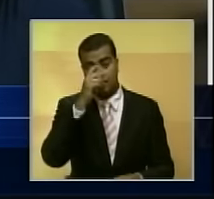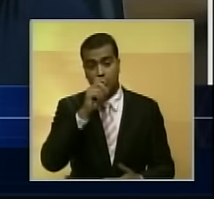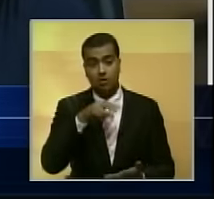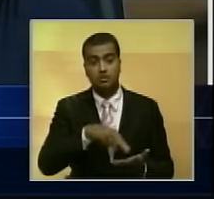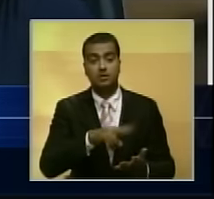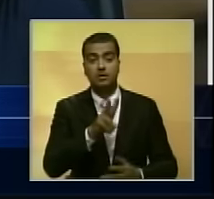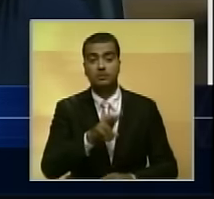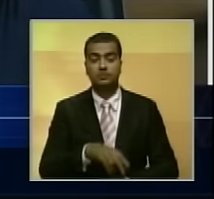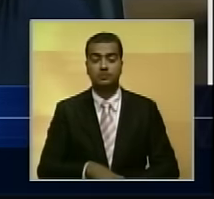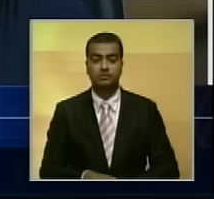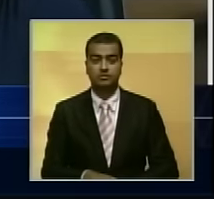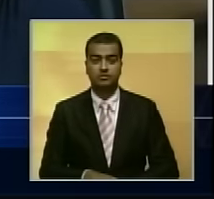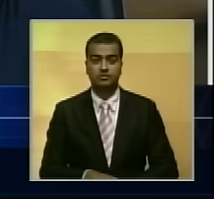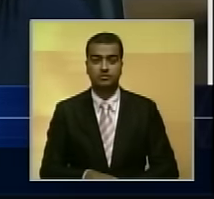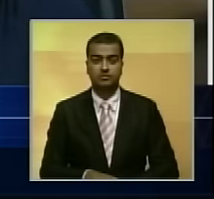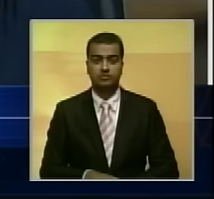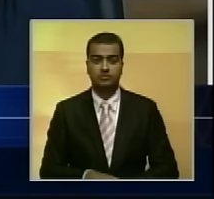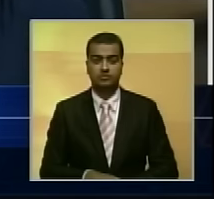2002.